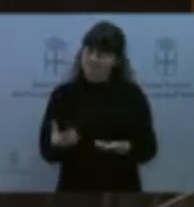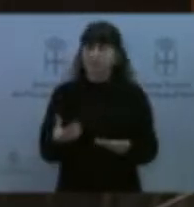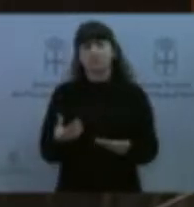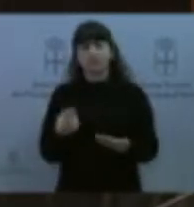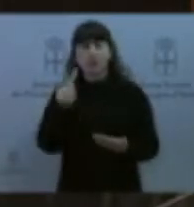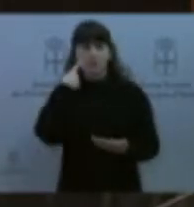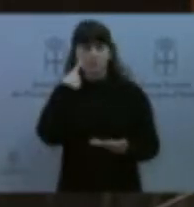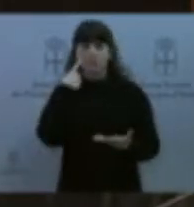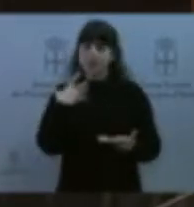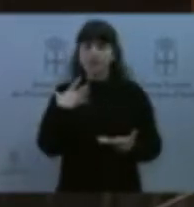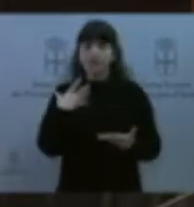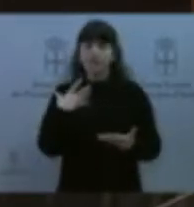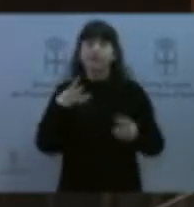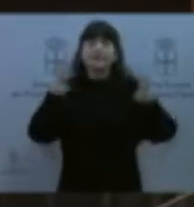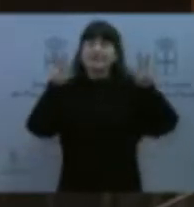absoluto